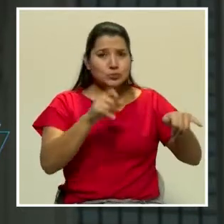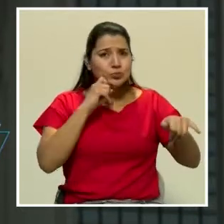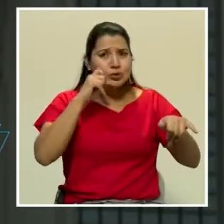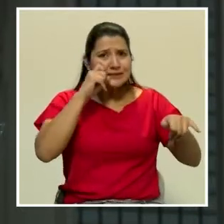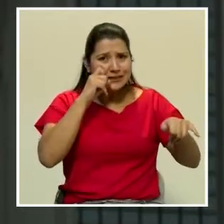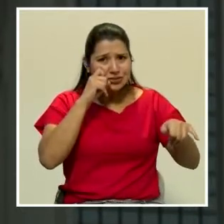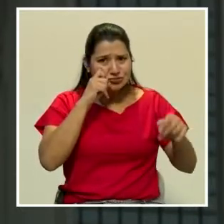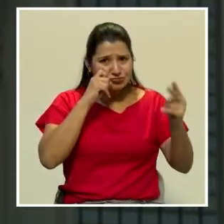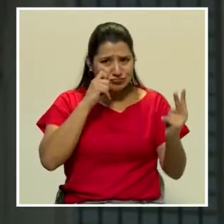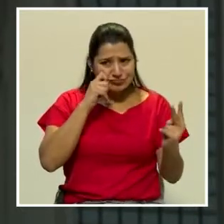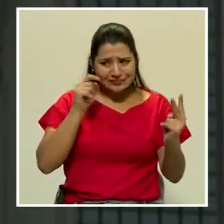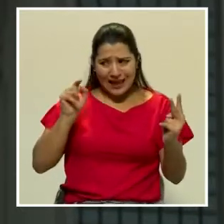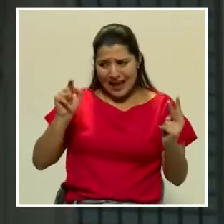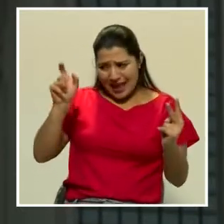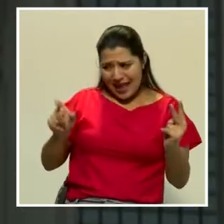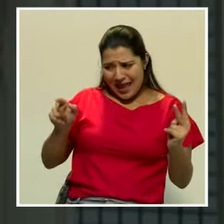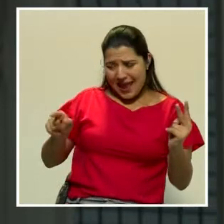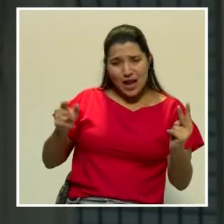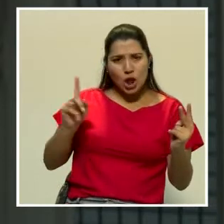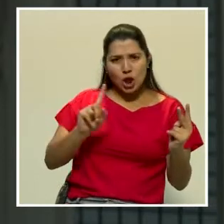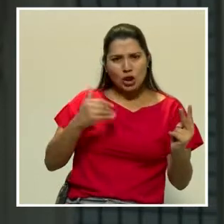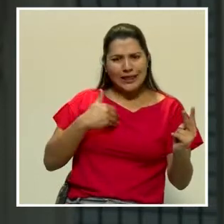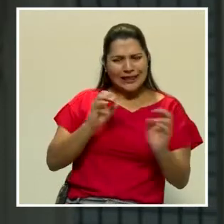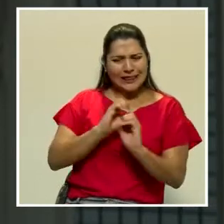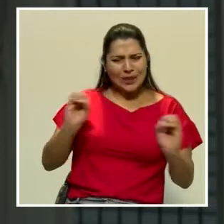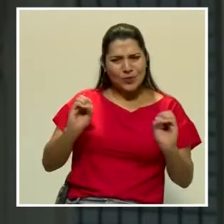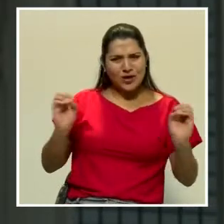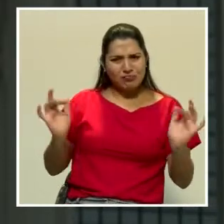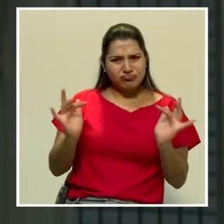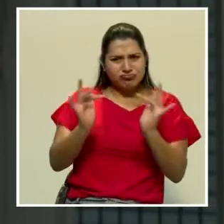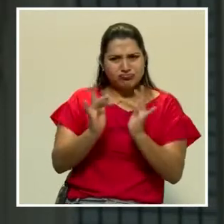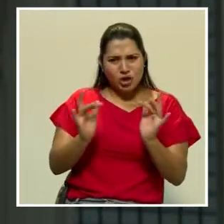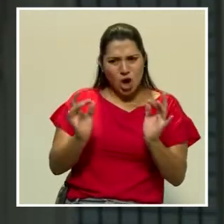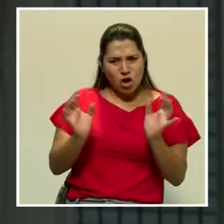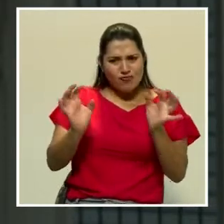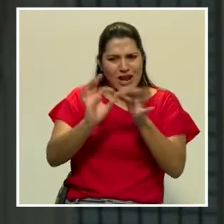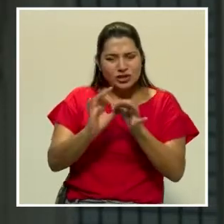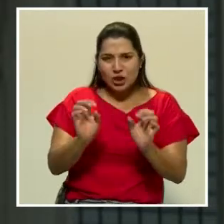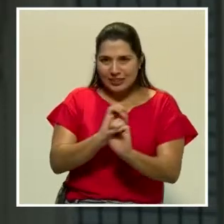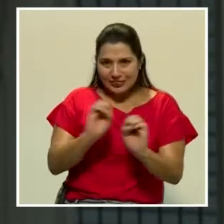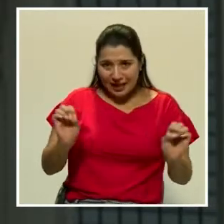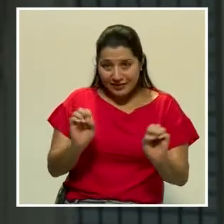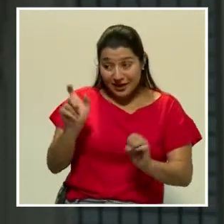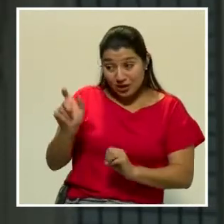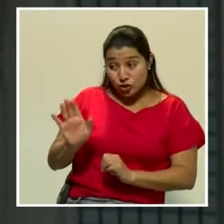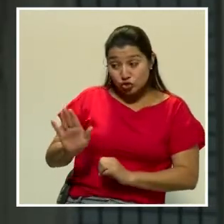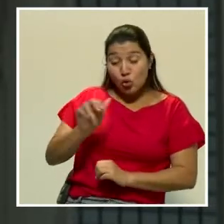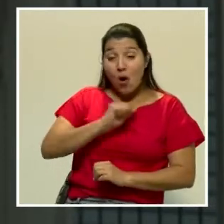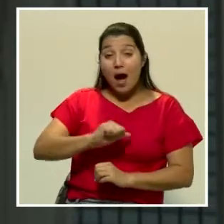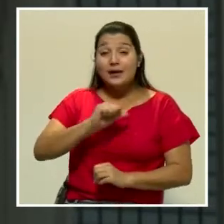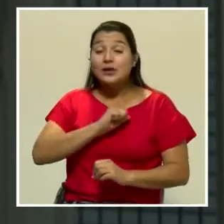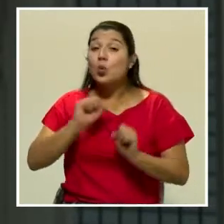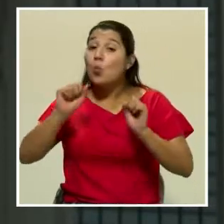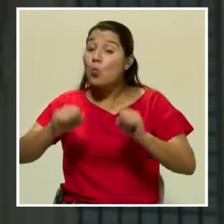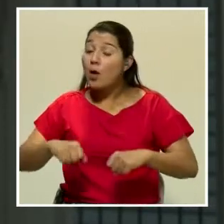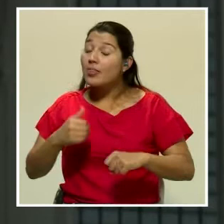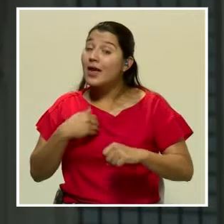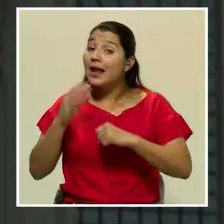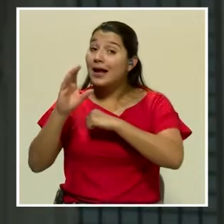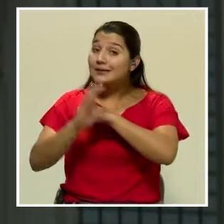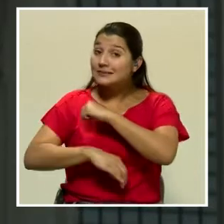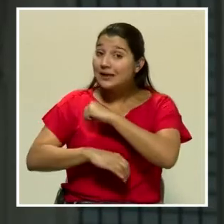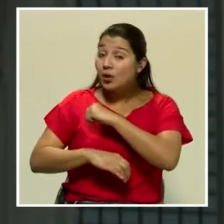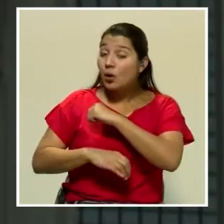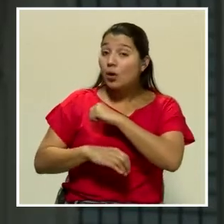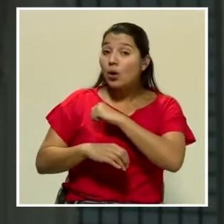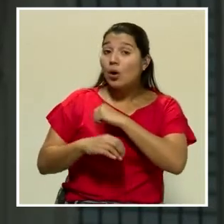contrayentes. Lejos de eso, lo que se ve es que es una situación casi que personalizada de quién actúa por la